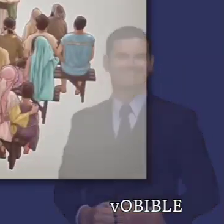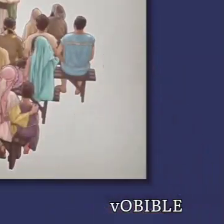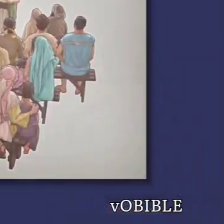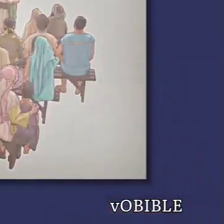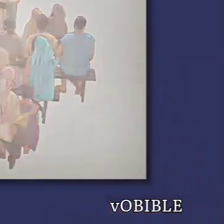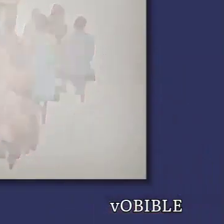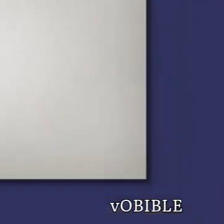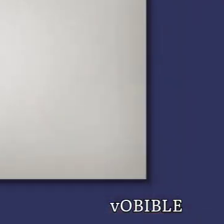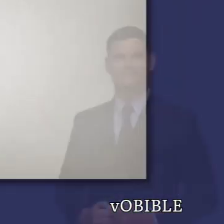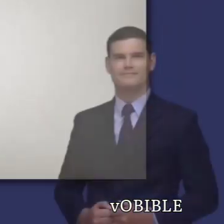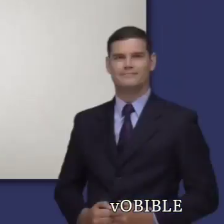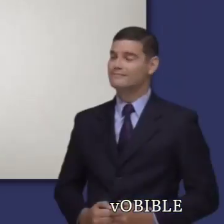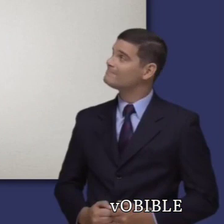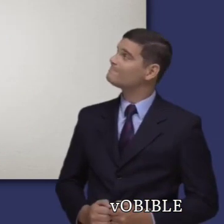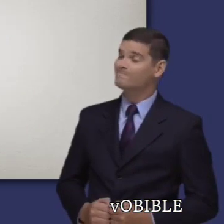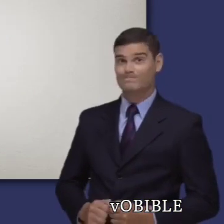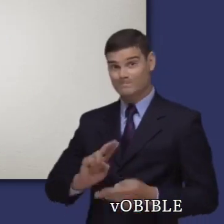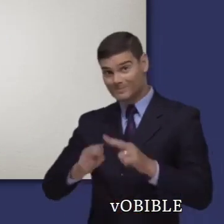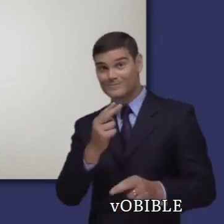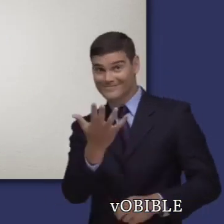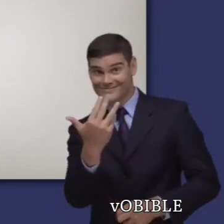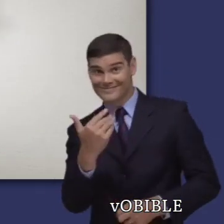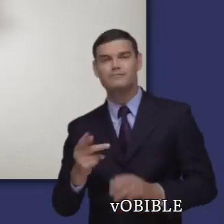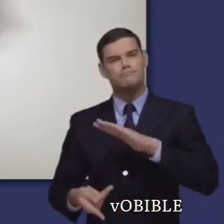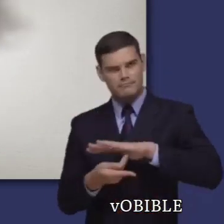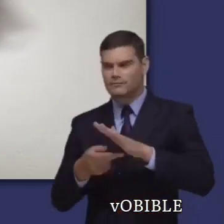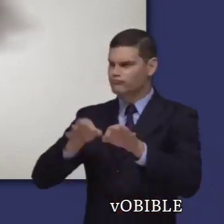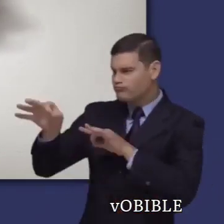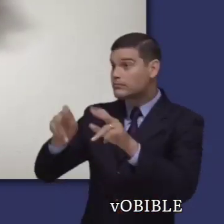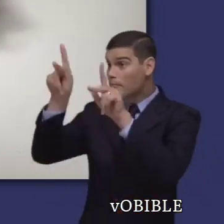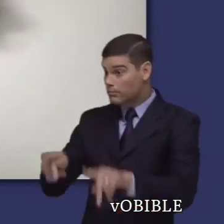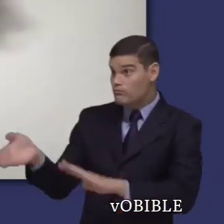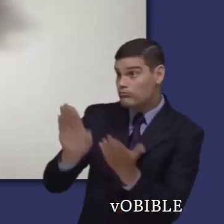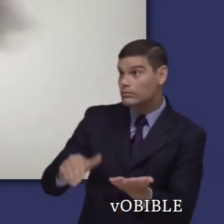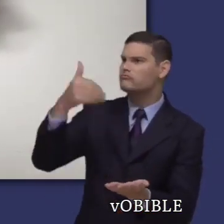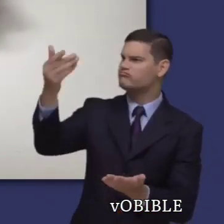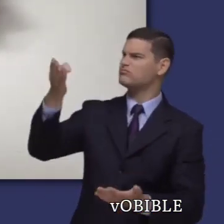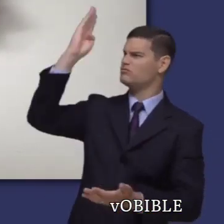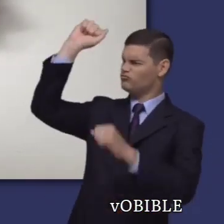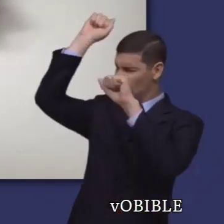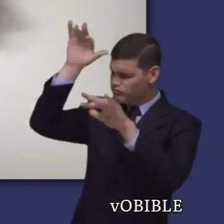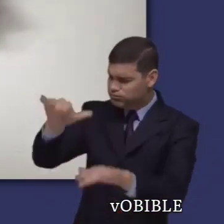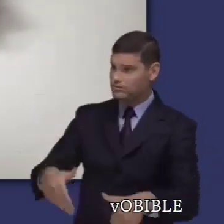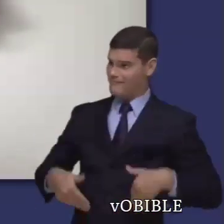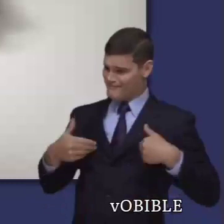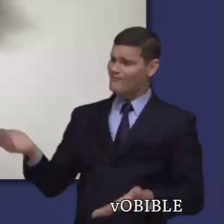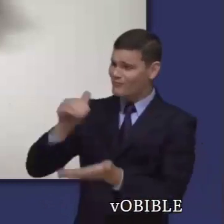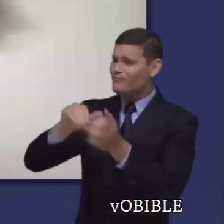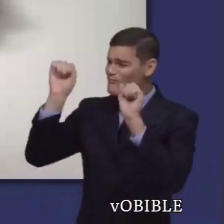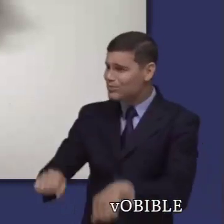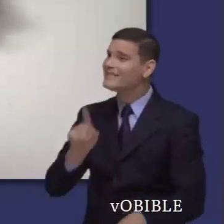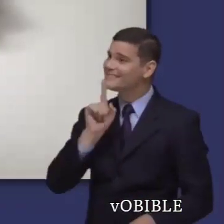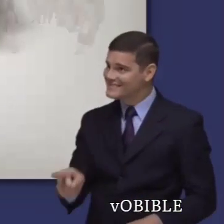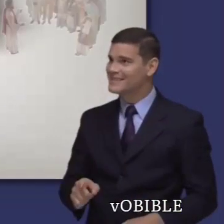pacífica. El capítulo 15 nos confirma que la esperanza de la resurrección es real. Pablo